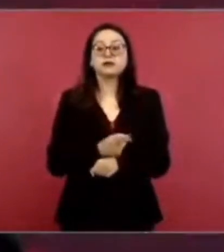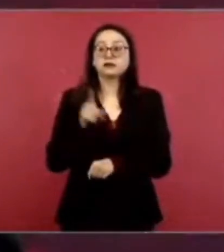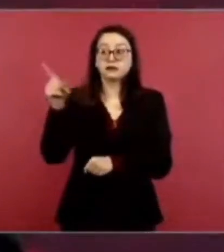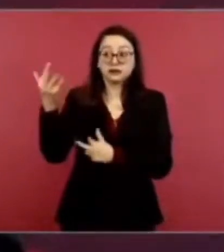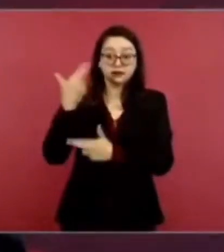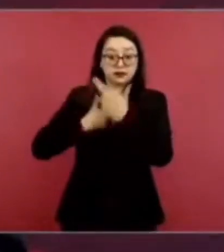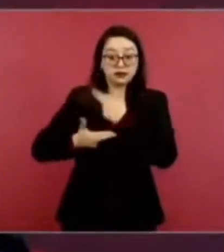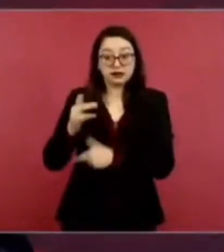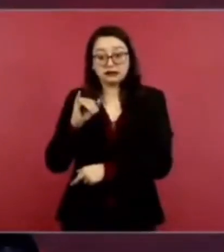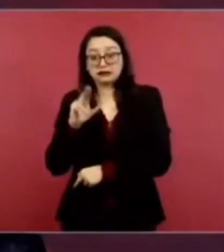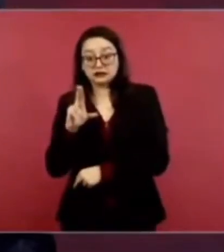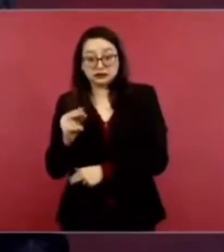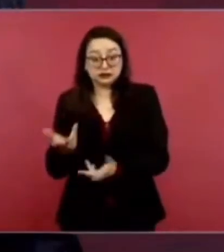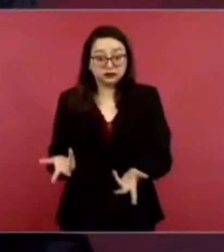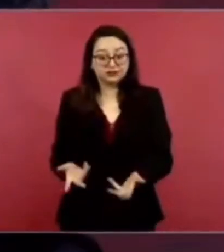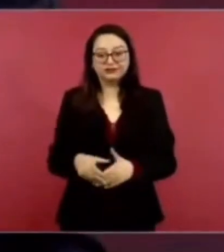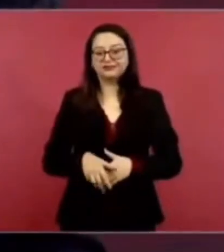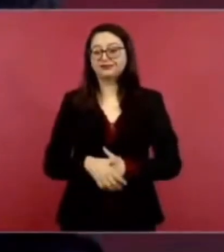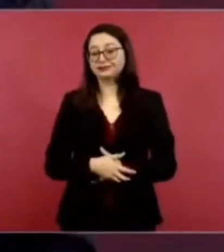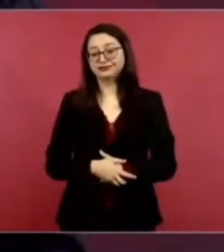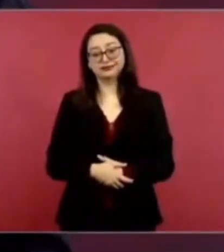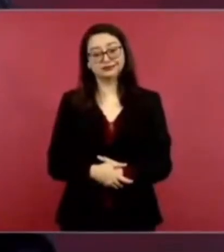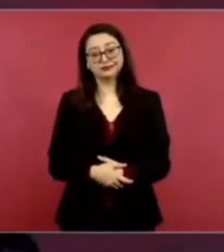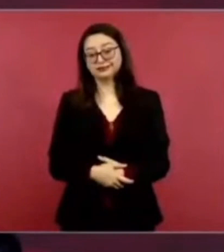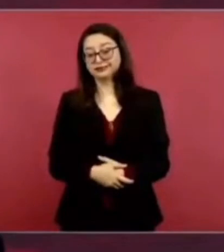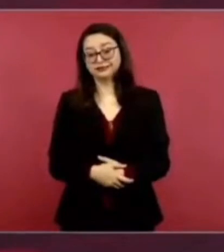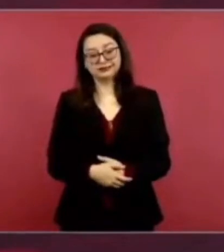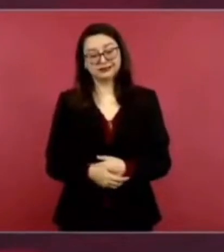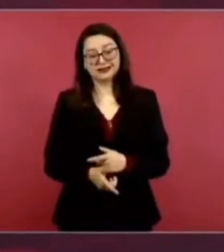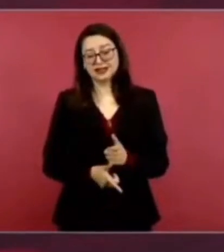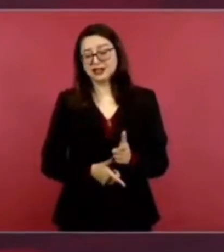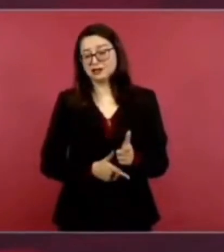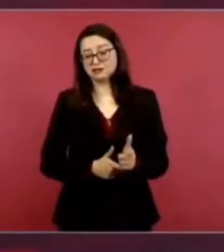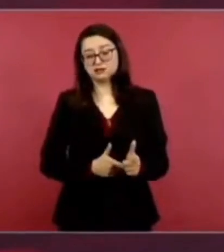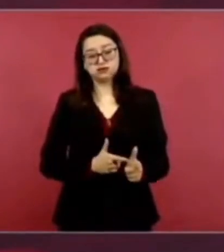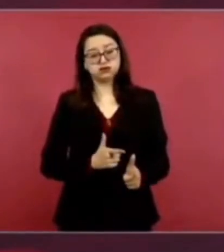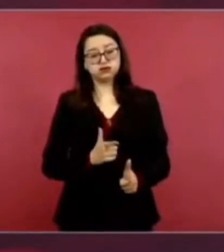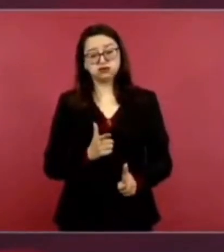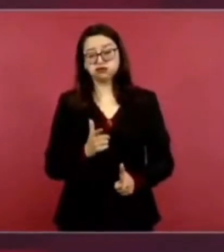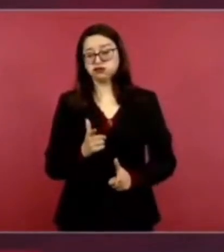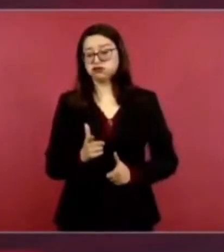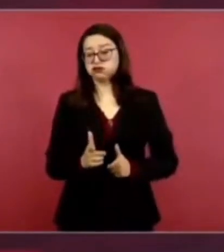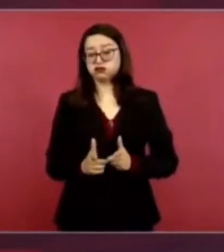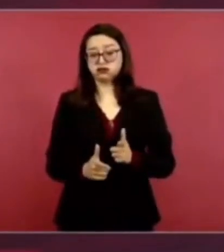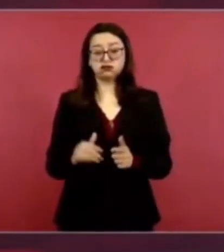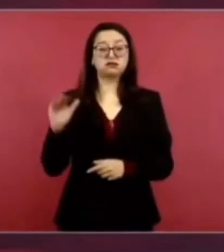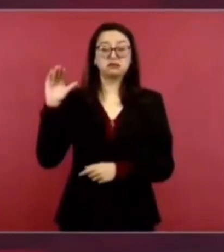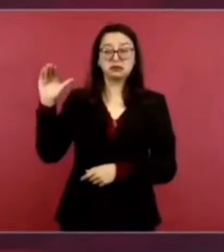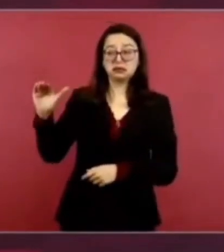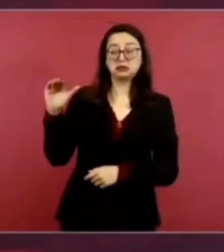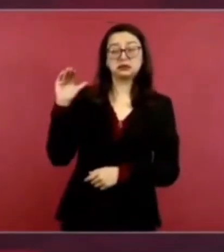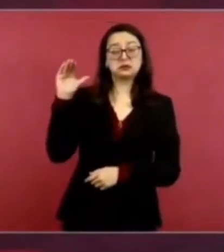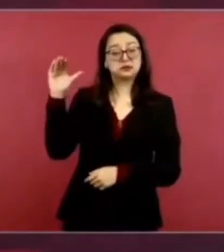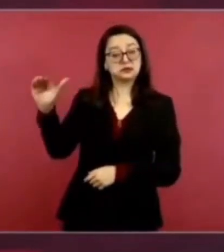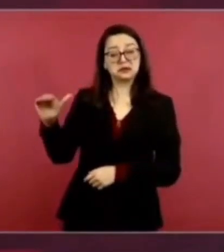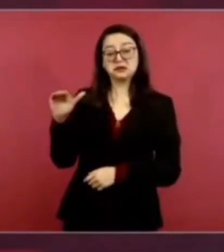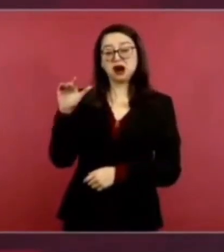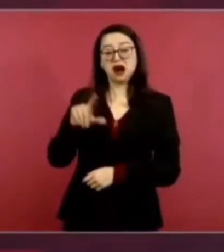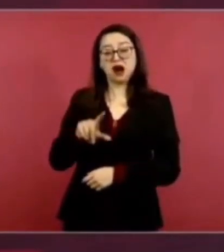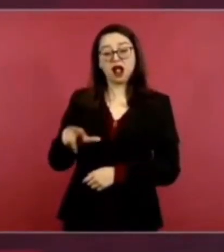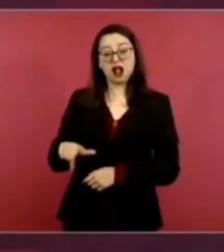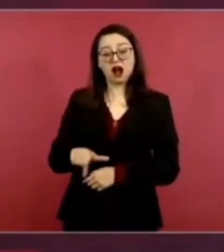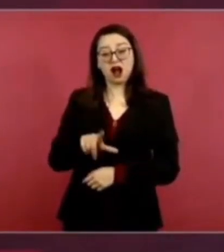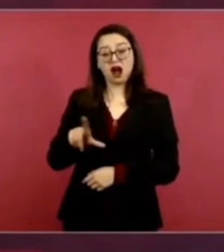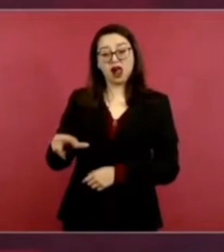lentamente más ahora por la situación que hay eh en Israel